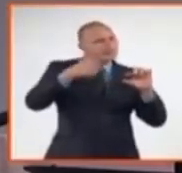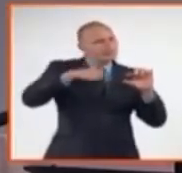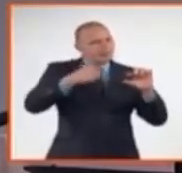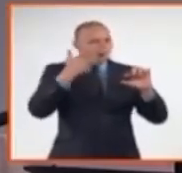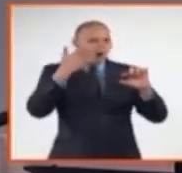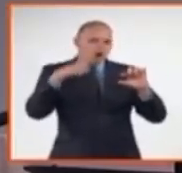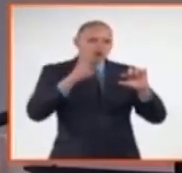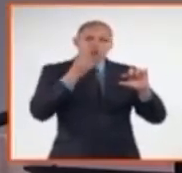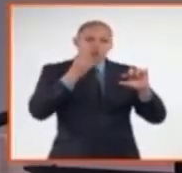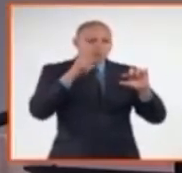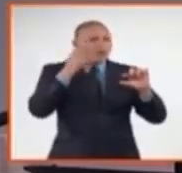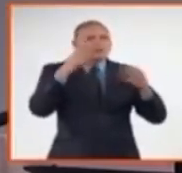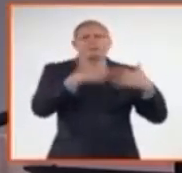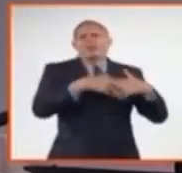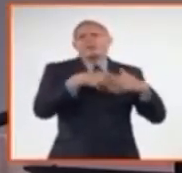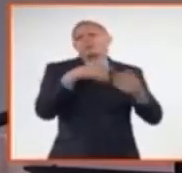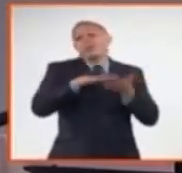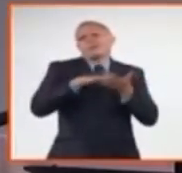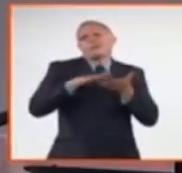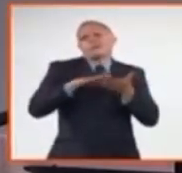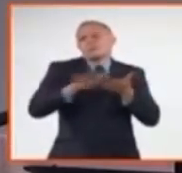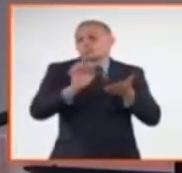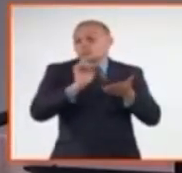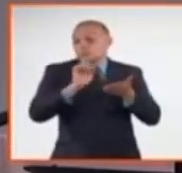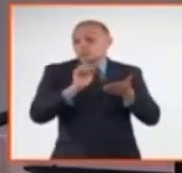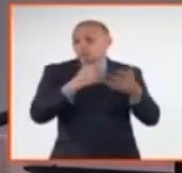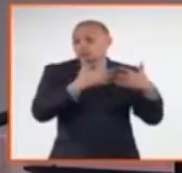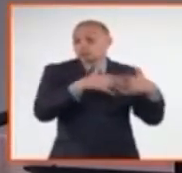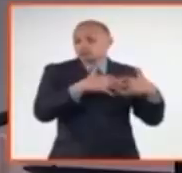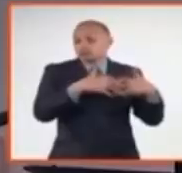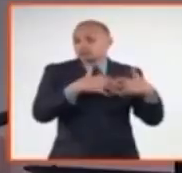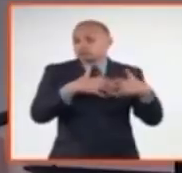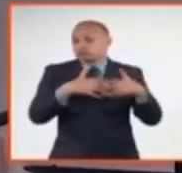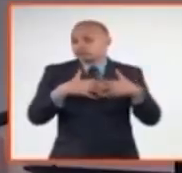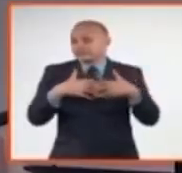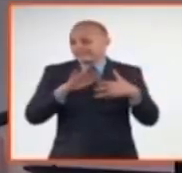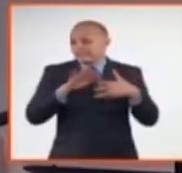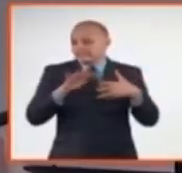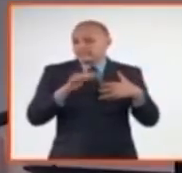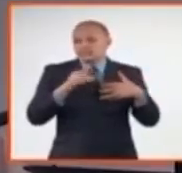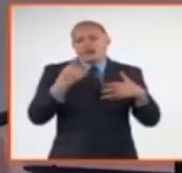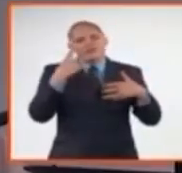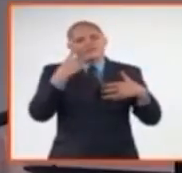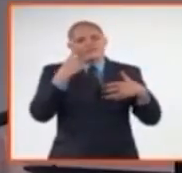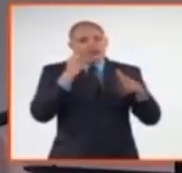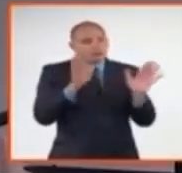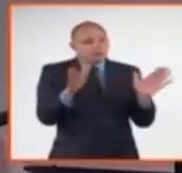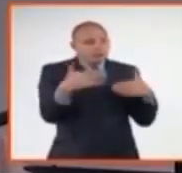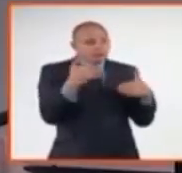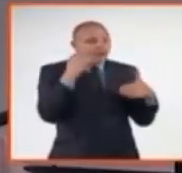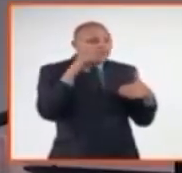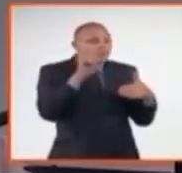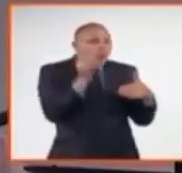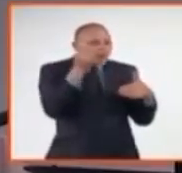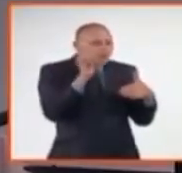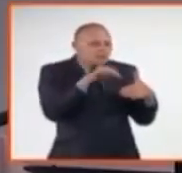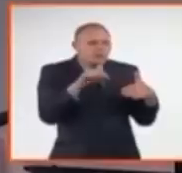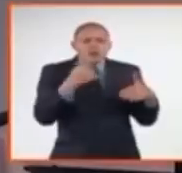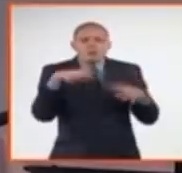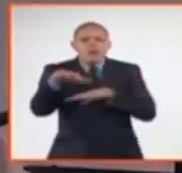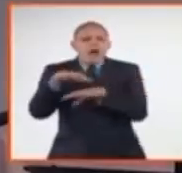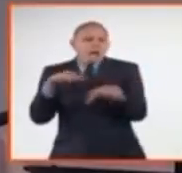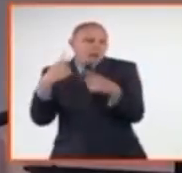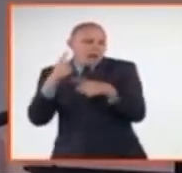que algunas técnicas analíticas incluso pasan por pruebas en animales que toman un tiempo determinado y es después que todas esas pruebas